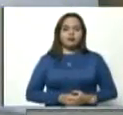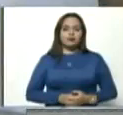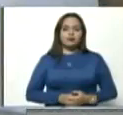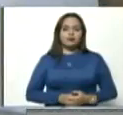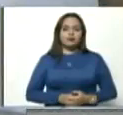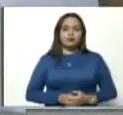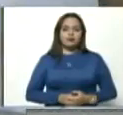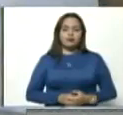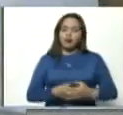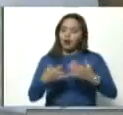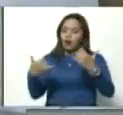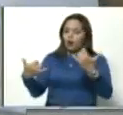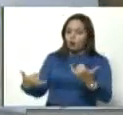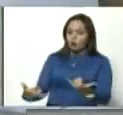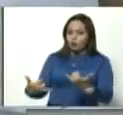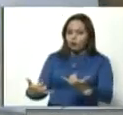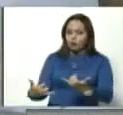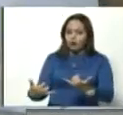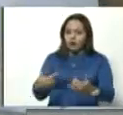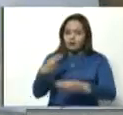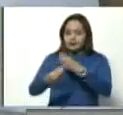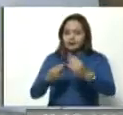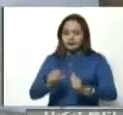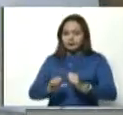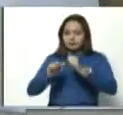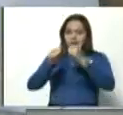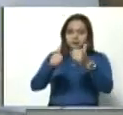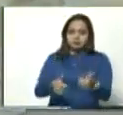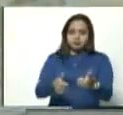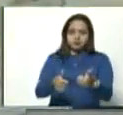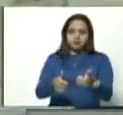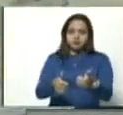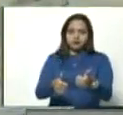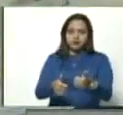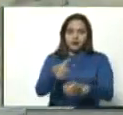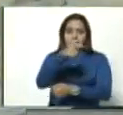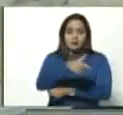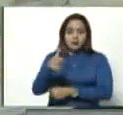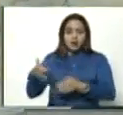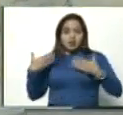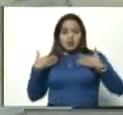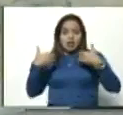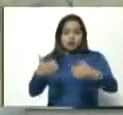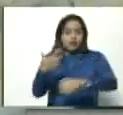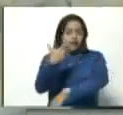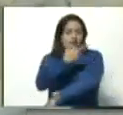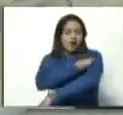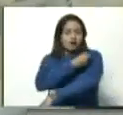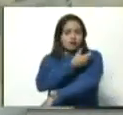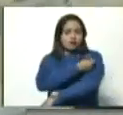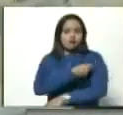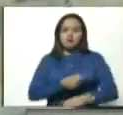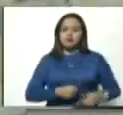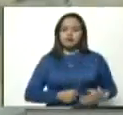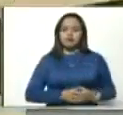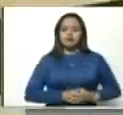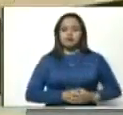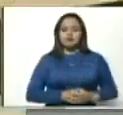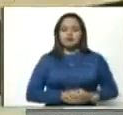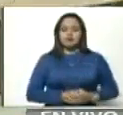Vamos entonces a dar inicio con el personal de salud para la vacunación.